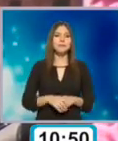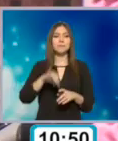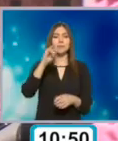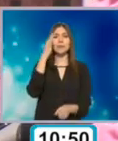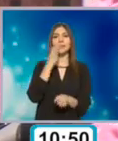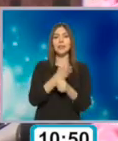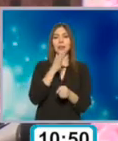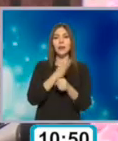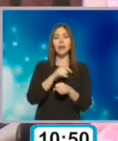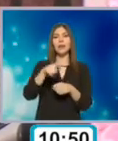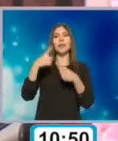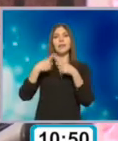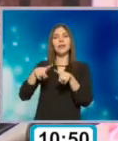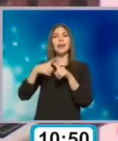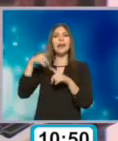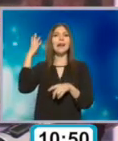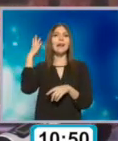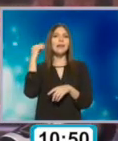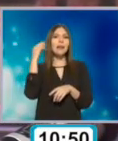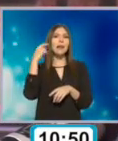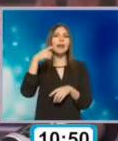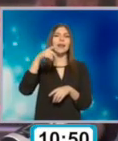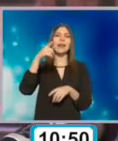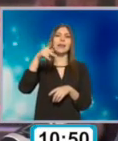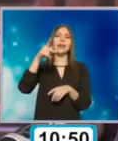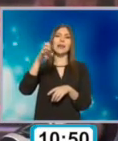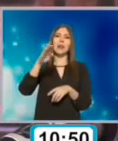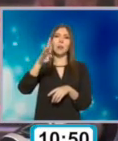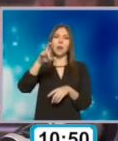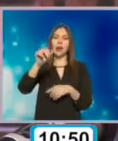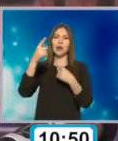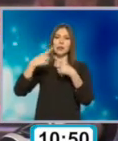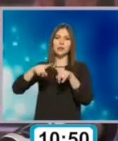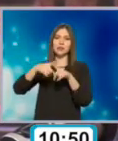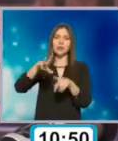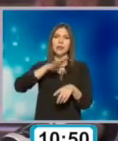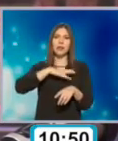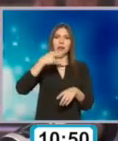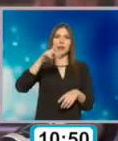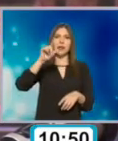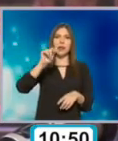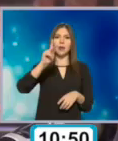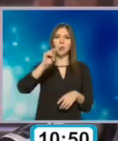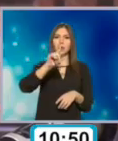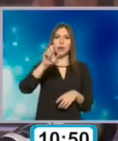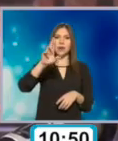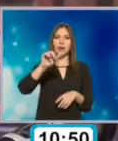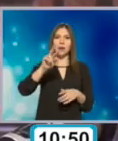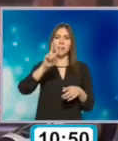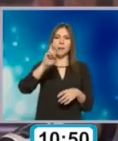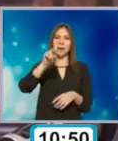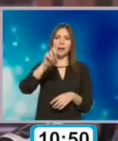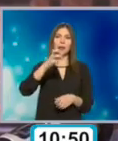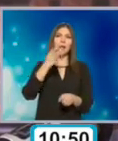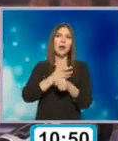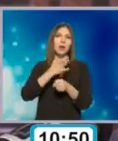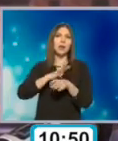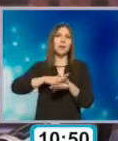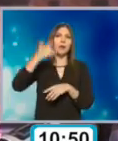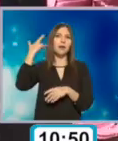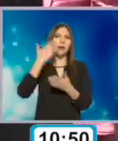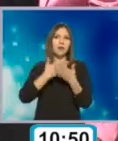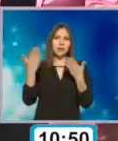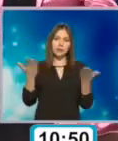Buena AM y en varias estaciones de la República este tema igual. Se llama La Pollera Verde, es lo que está sonando ahorita. Pues a